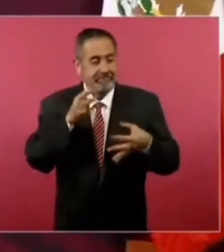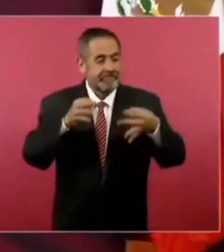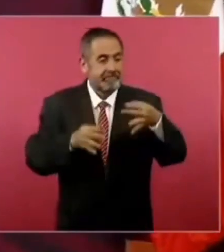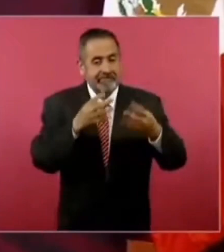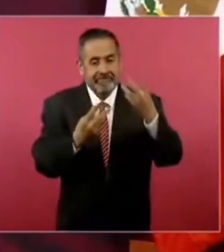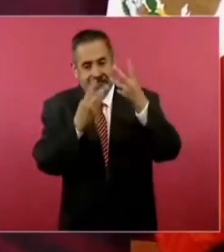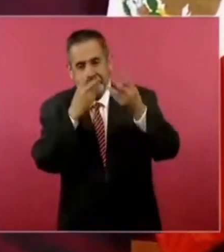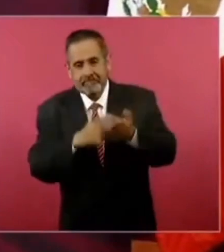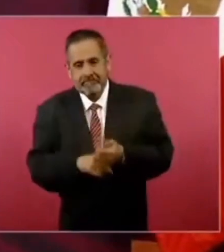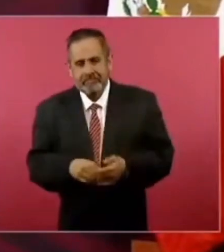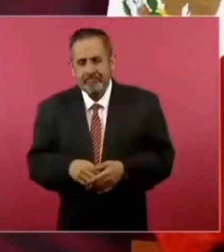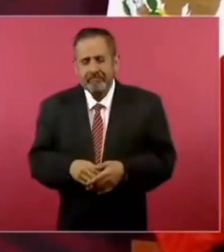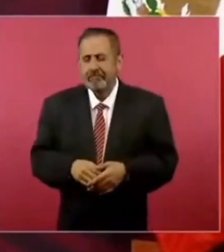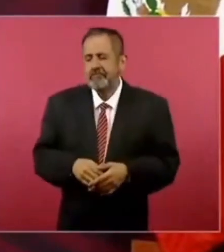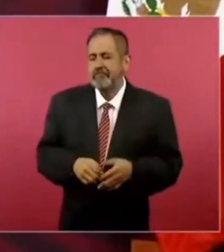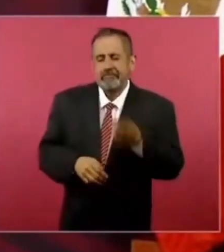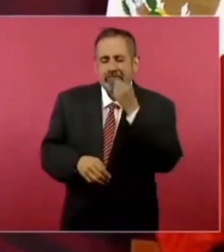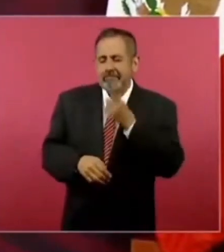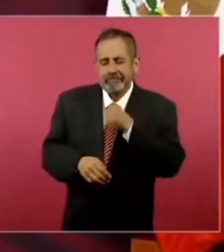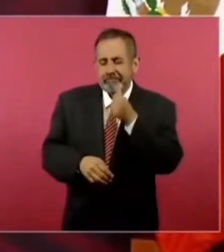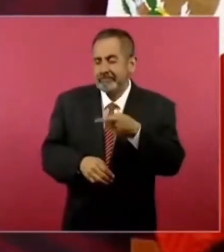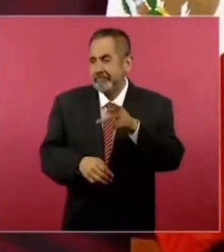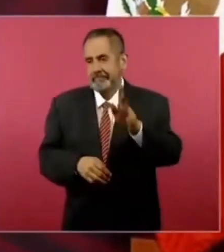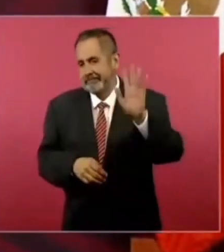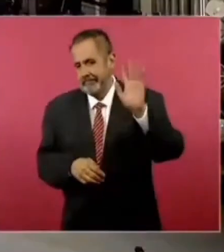Bueno, no ya me dicen nada, pero